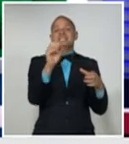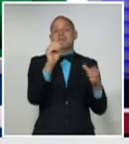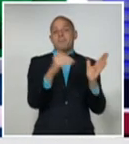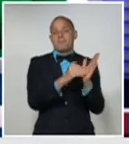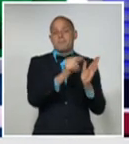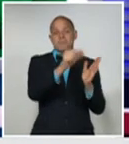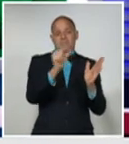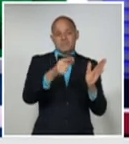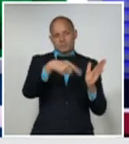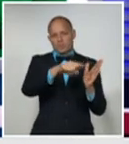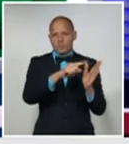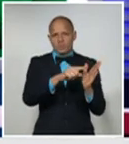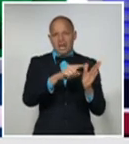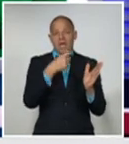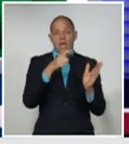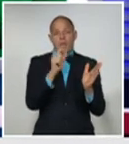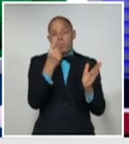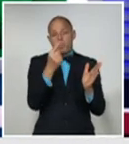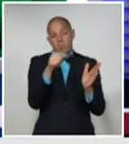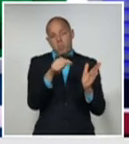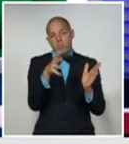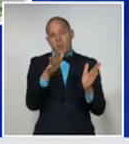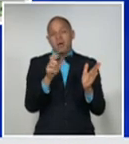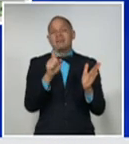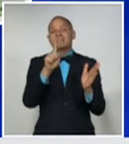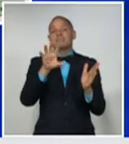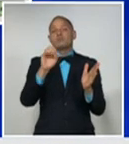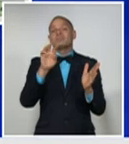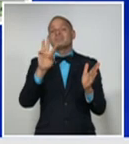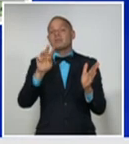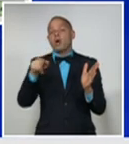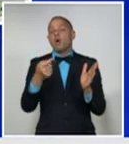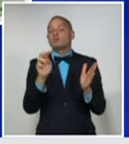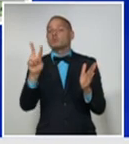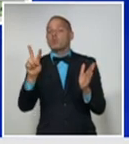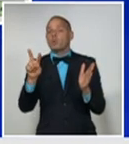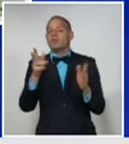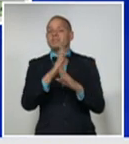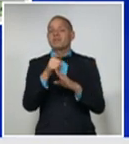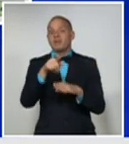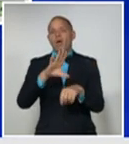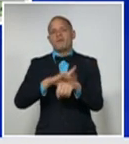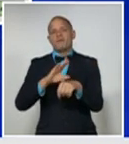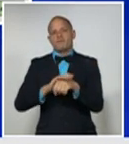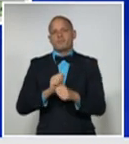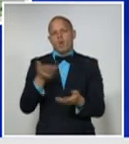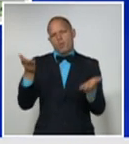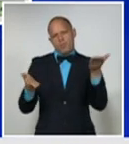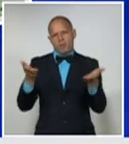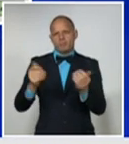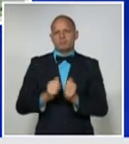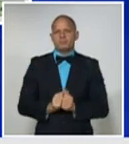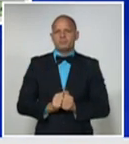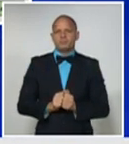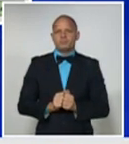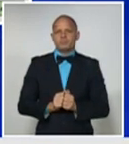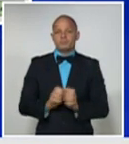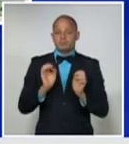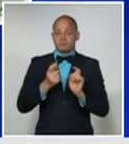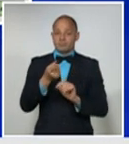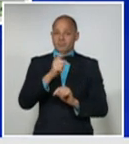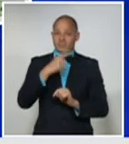a 103,2 por 100.000 habitantes. Igualmente La Habana incrementa